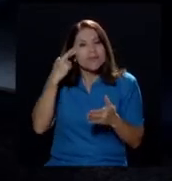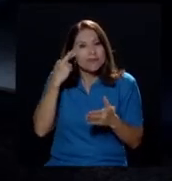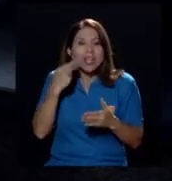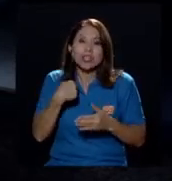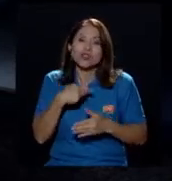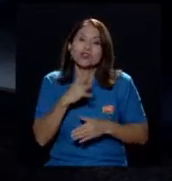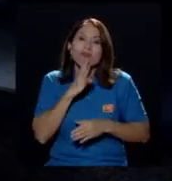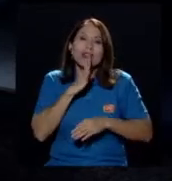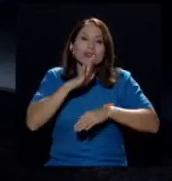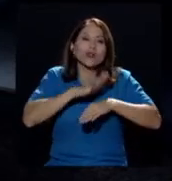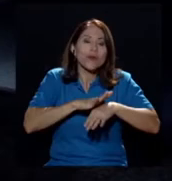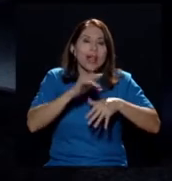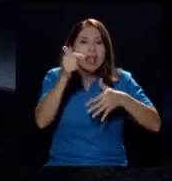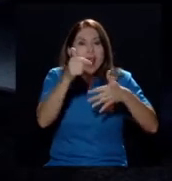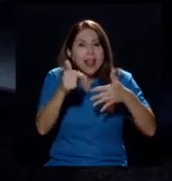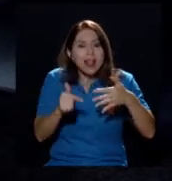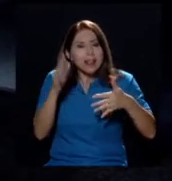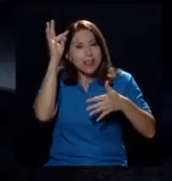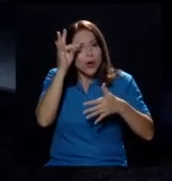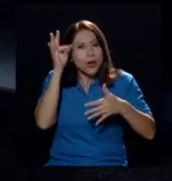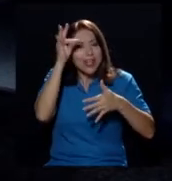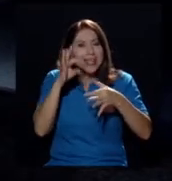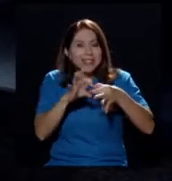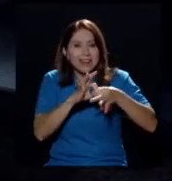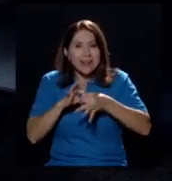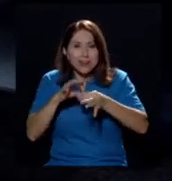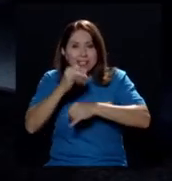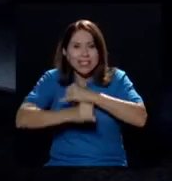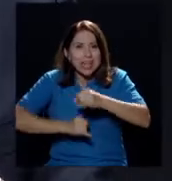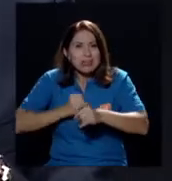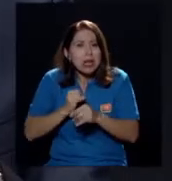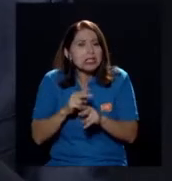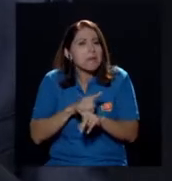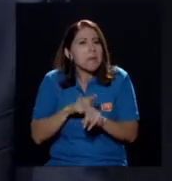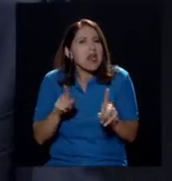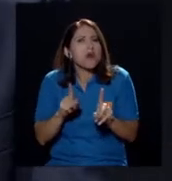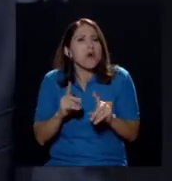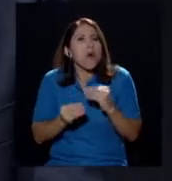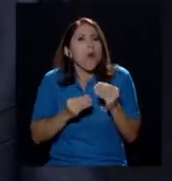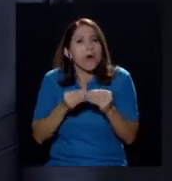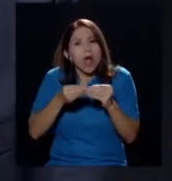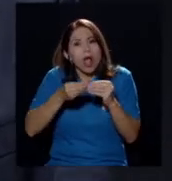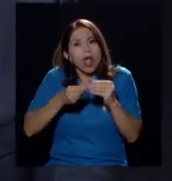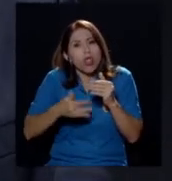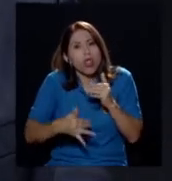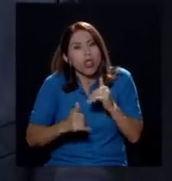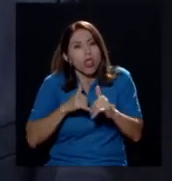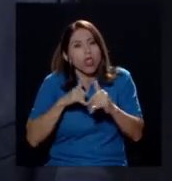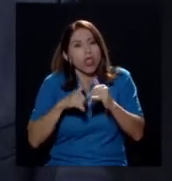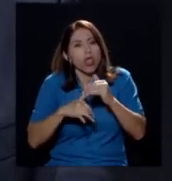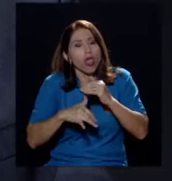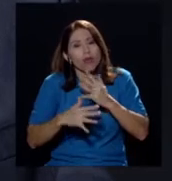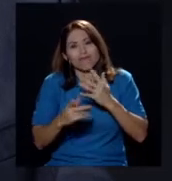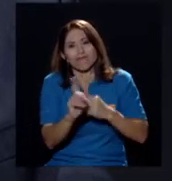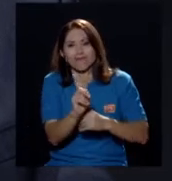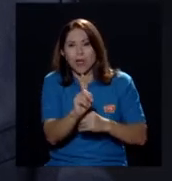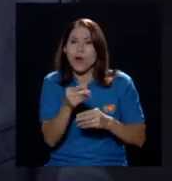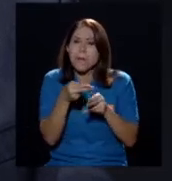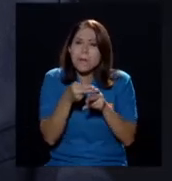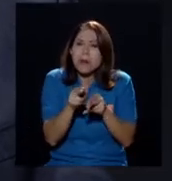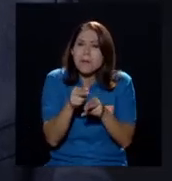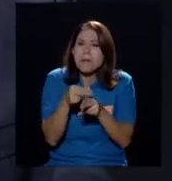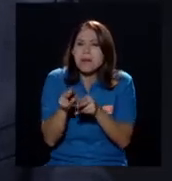relaciones internacionales de una manera muy muy muy breve simplemente para enmarcar y si se quiere como para